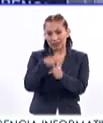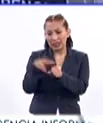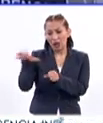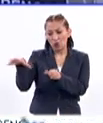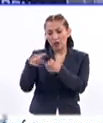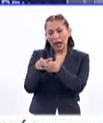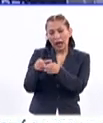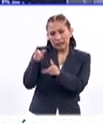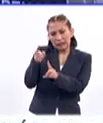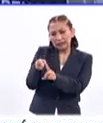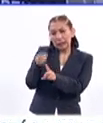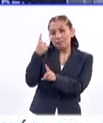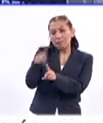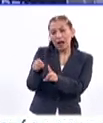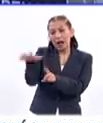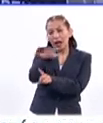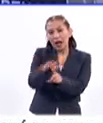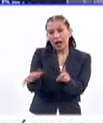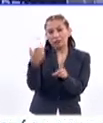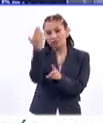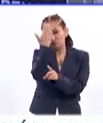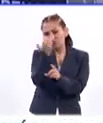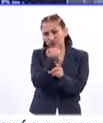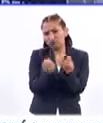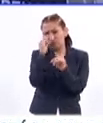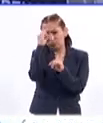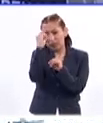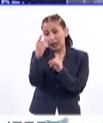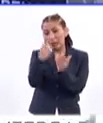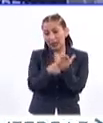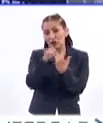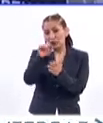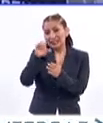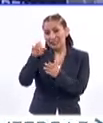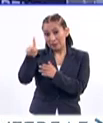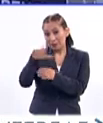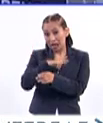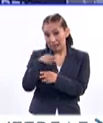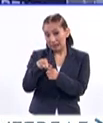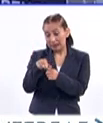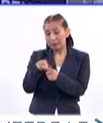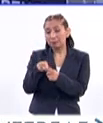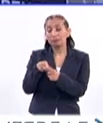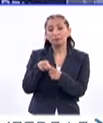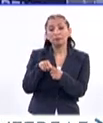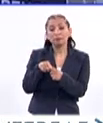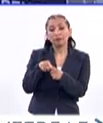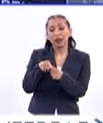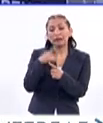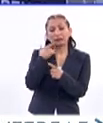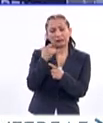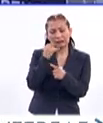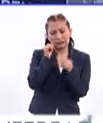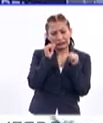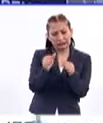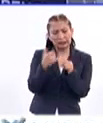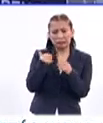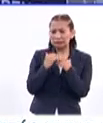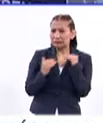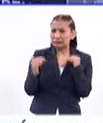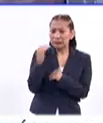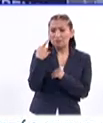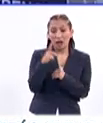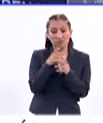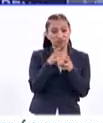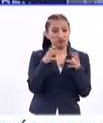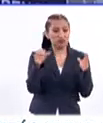especial una línea específica para la población de aptitudes sobresalientes dentro de la Secretaría de Educación Pública, ¿no? Los esfuerzos han sido titánicos, pero